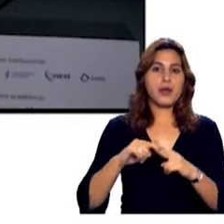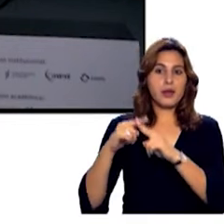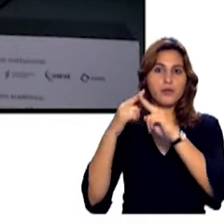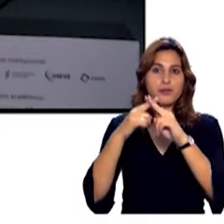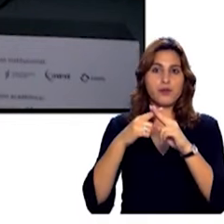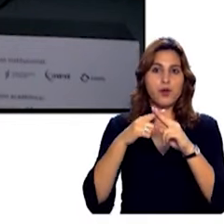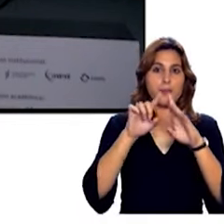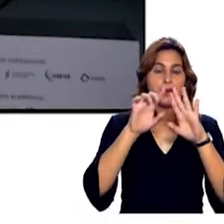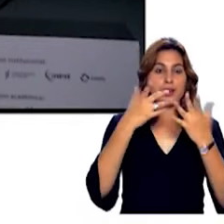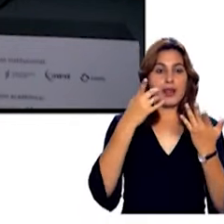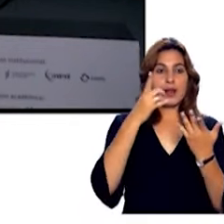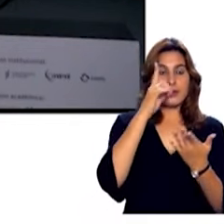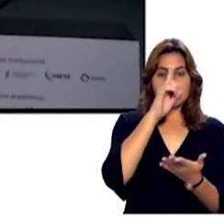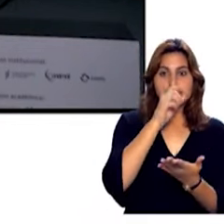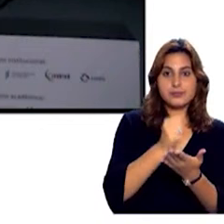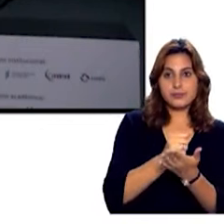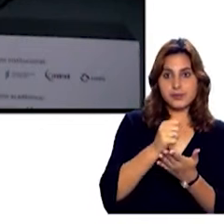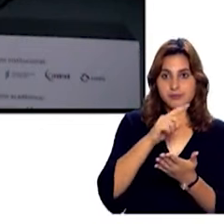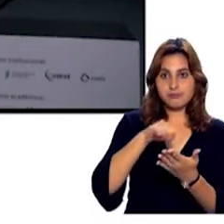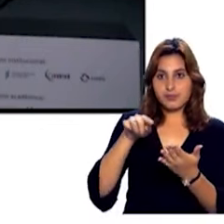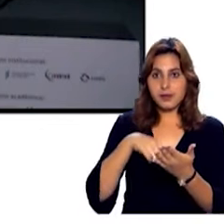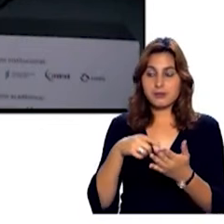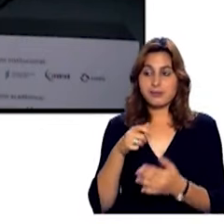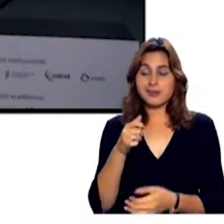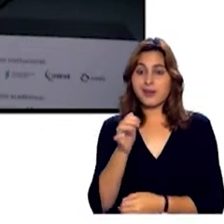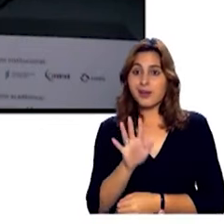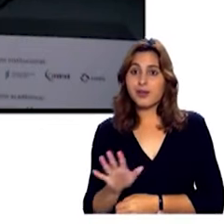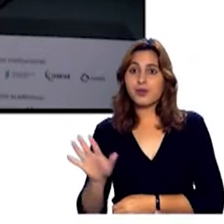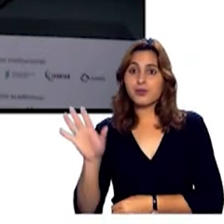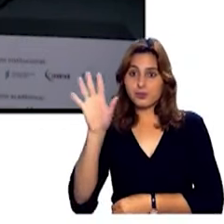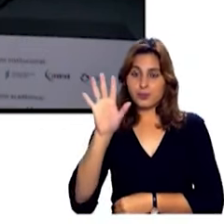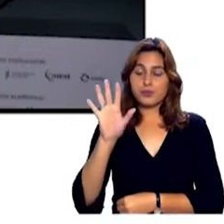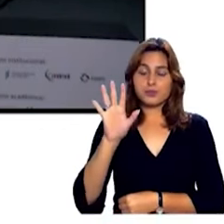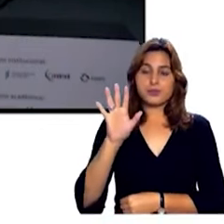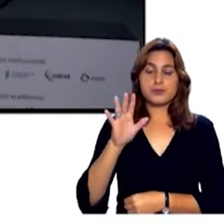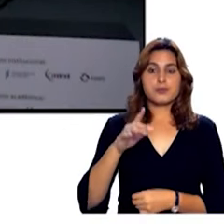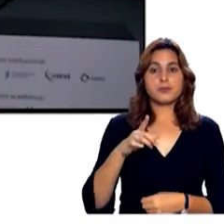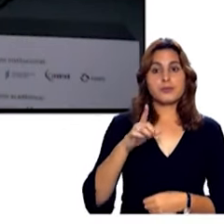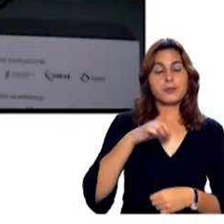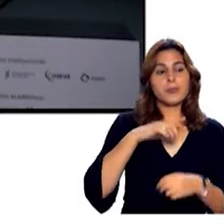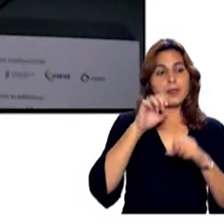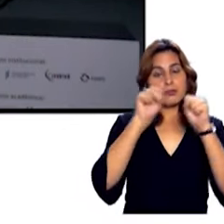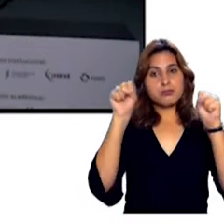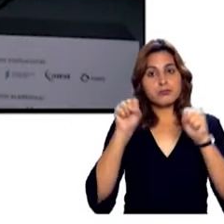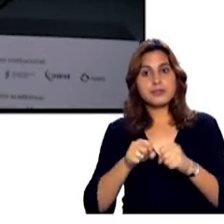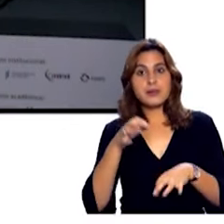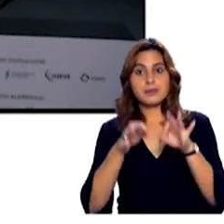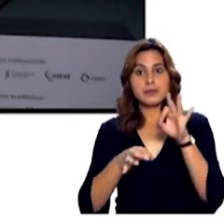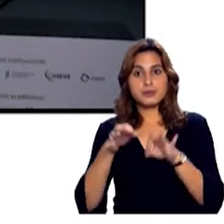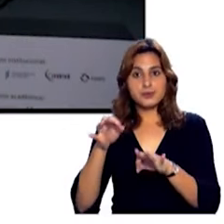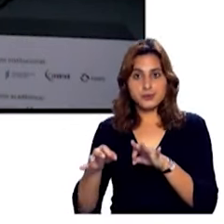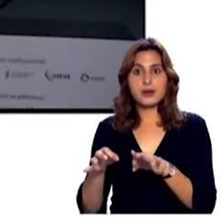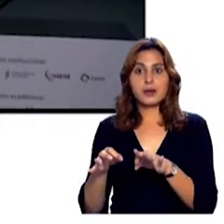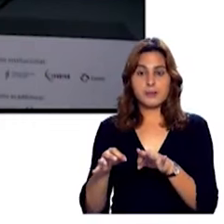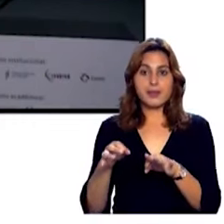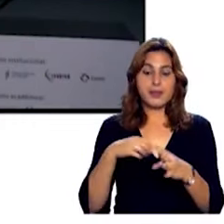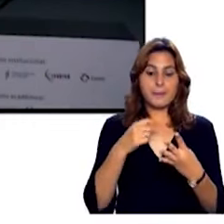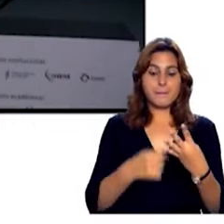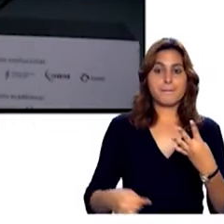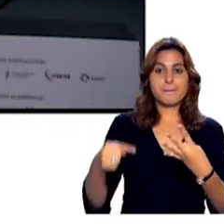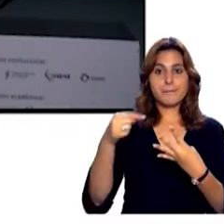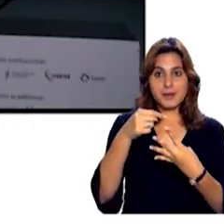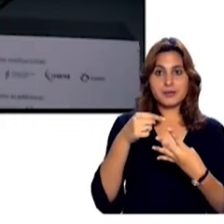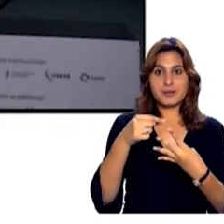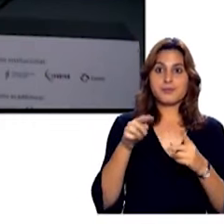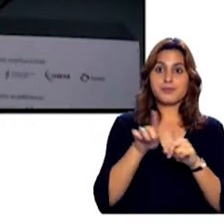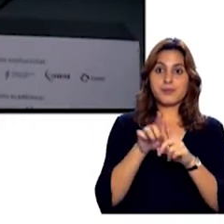generalización ha supuesto Que el sistema de enjuiciamiento Sea de primera instancia para Los hechos de segunda instancia de revisión de Los